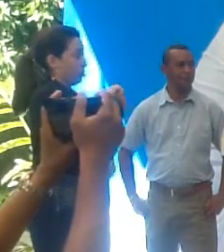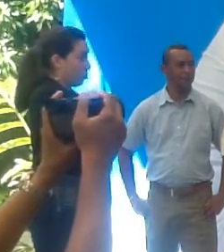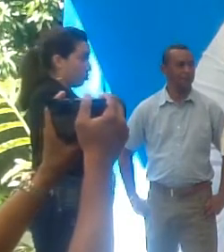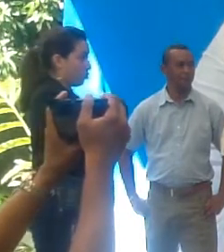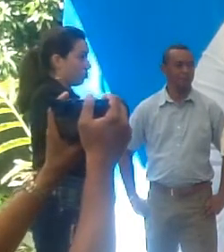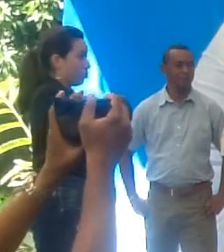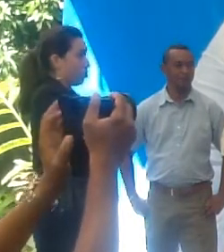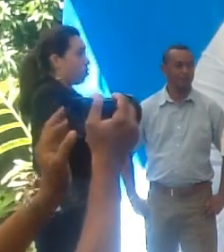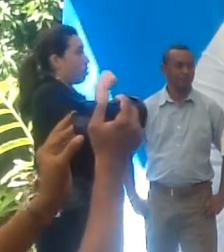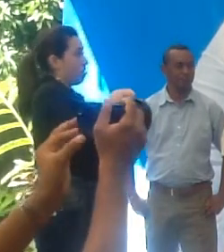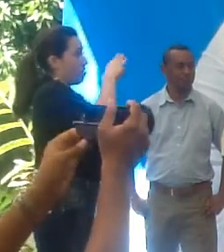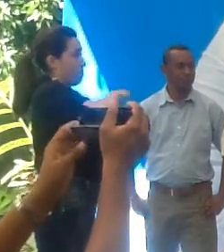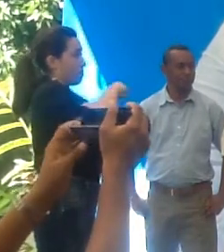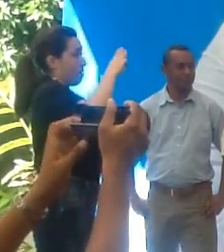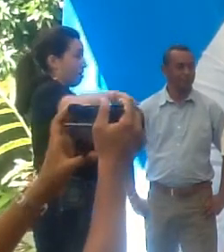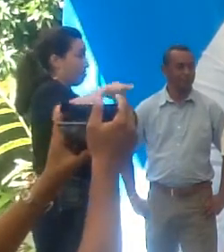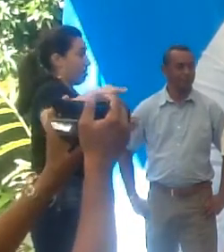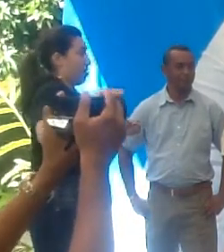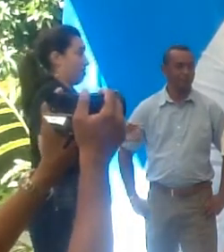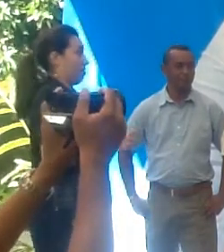los magdalenenses,